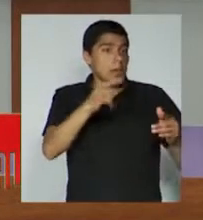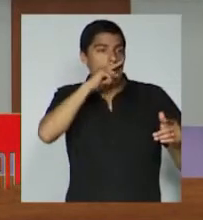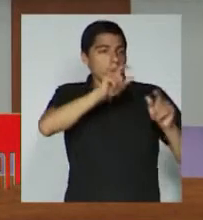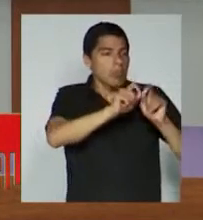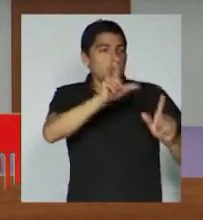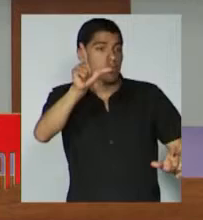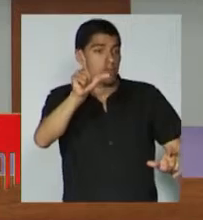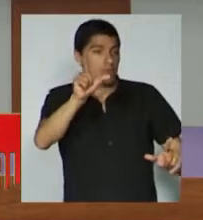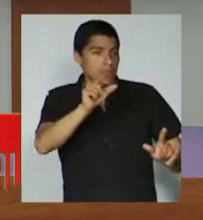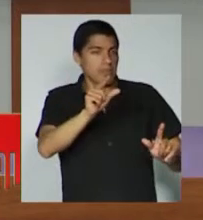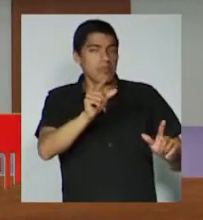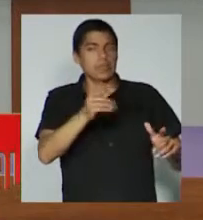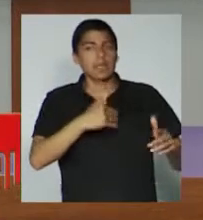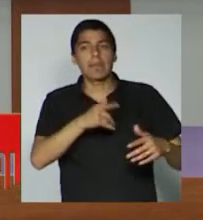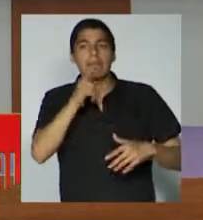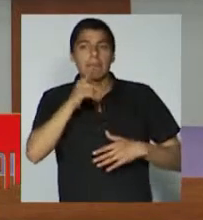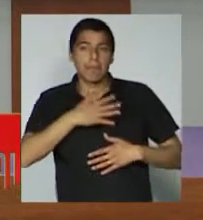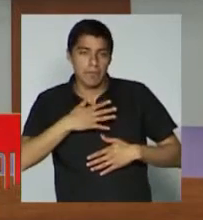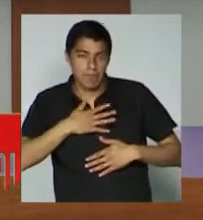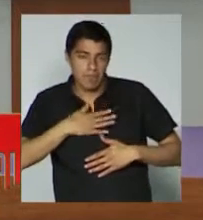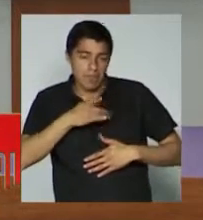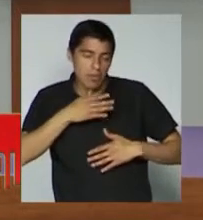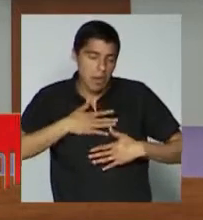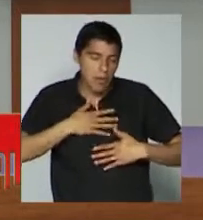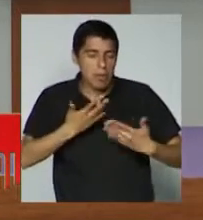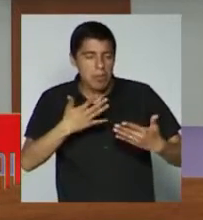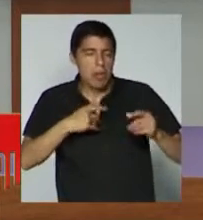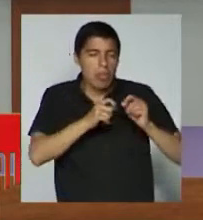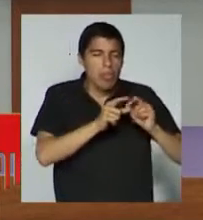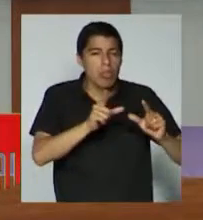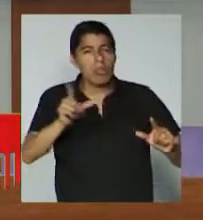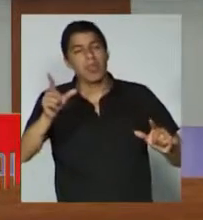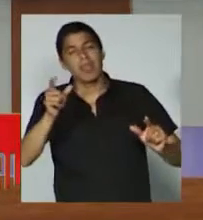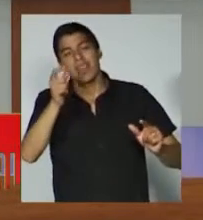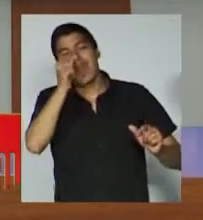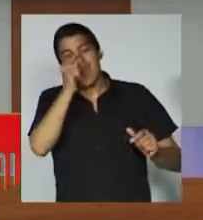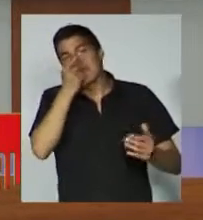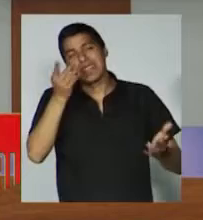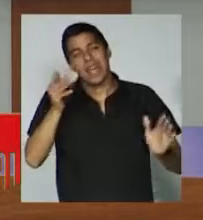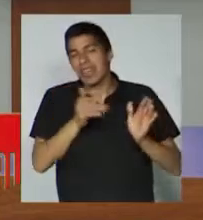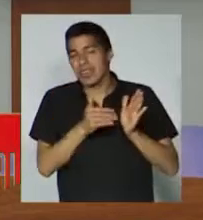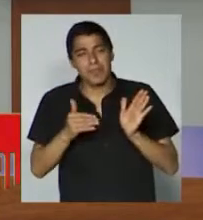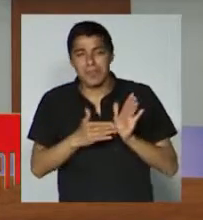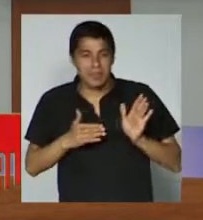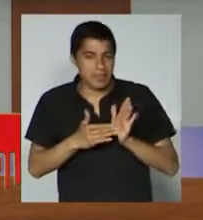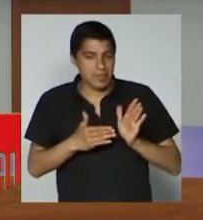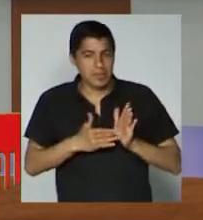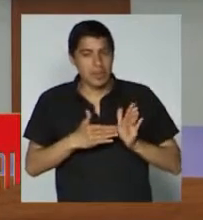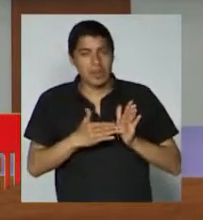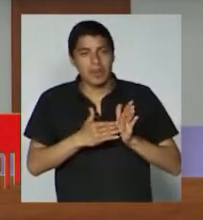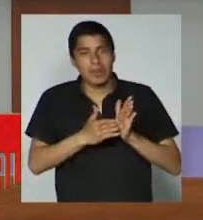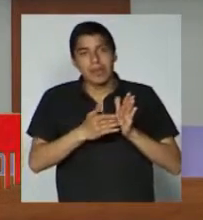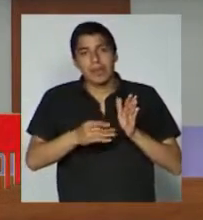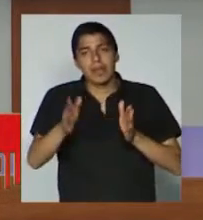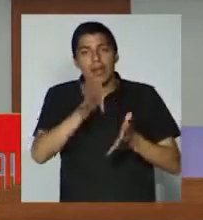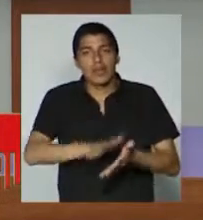Yo creo, a ver, ¿tiene más posibilidad de crecer? Sí, esto es política, o sea, de acuerdo a cómo se genere el humor